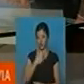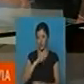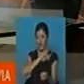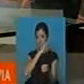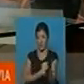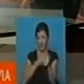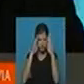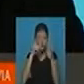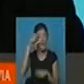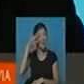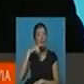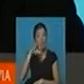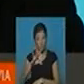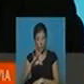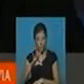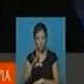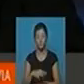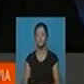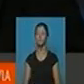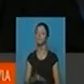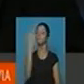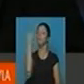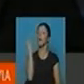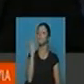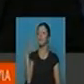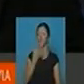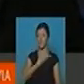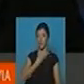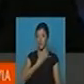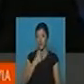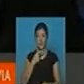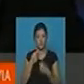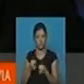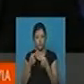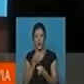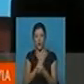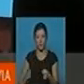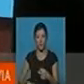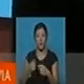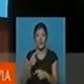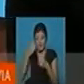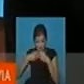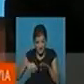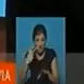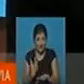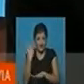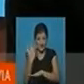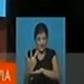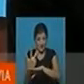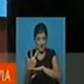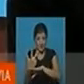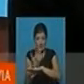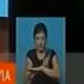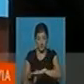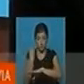Evo Morales. En febrero el gobierno forzó un referéndum, digo forzó porque recién empezaba su tercer mandato, y la constitución